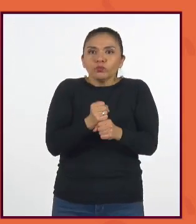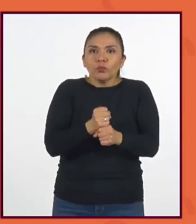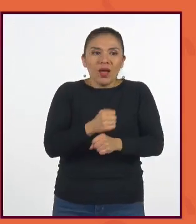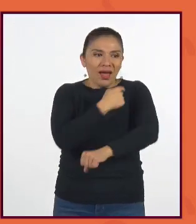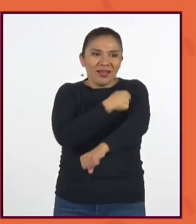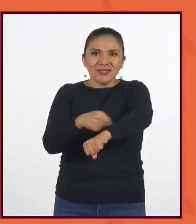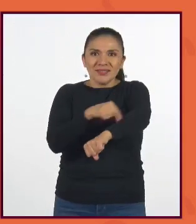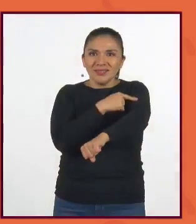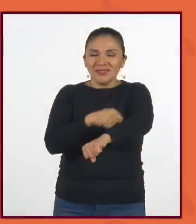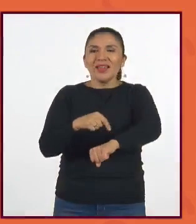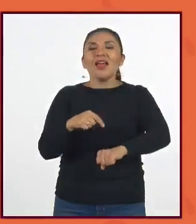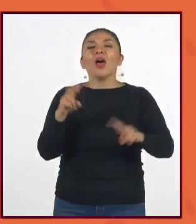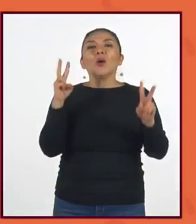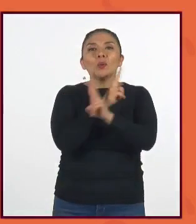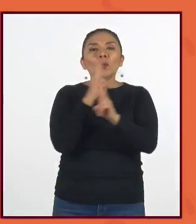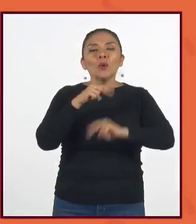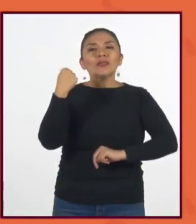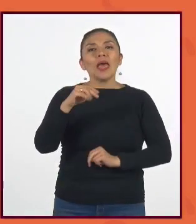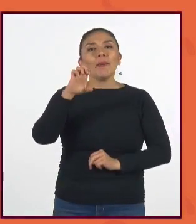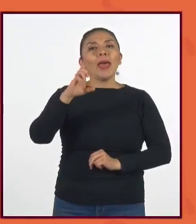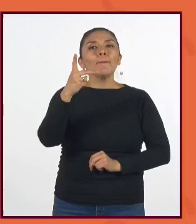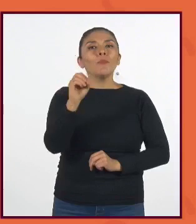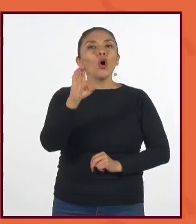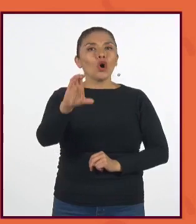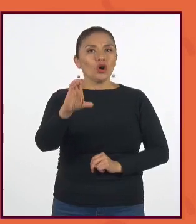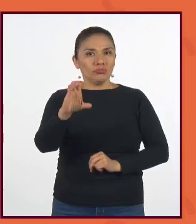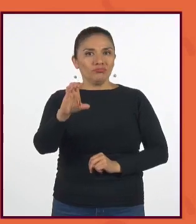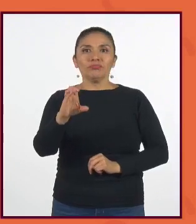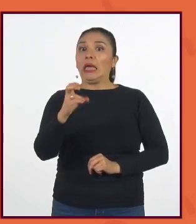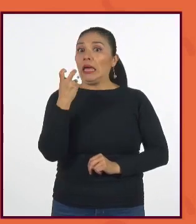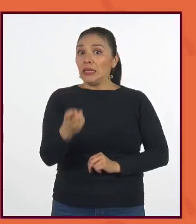EPOC. Vaya. Y es irreversible.